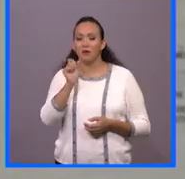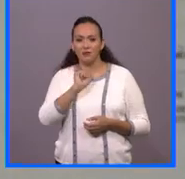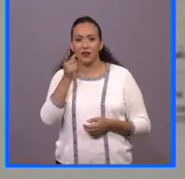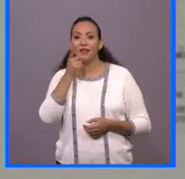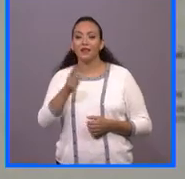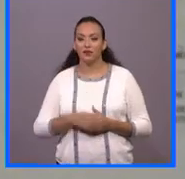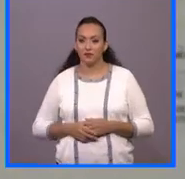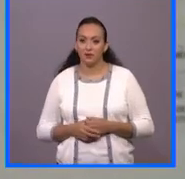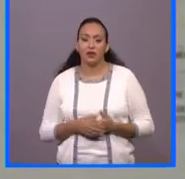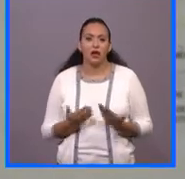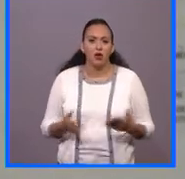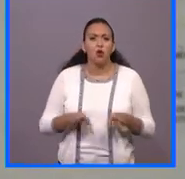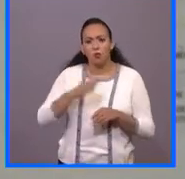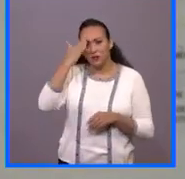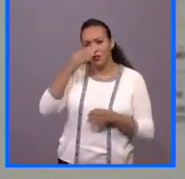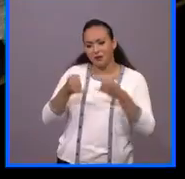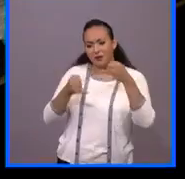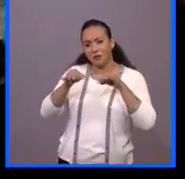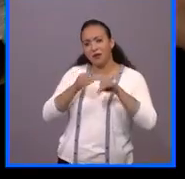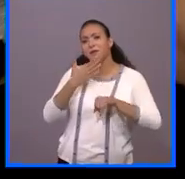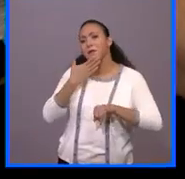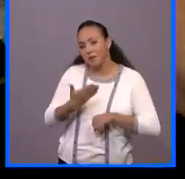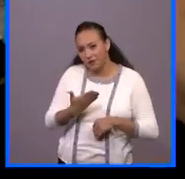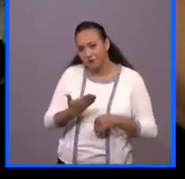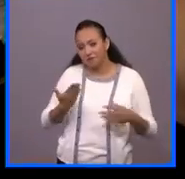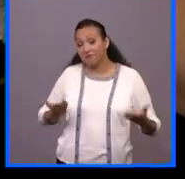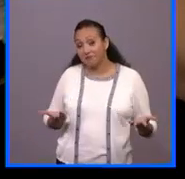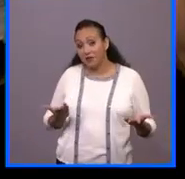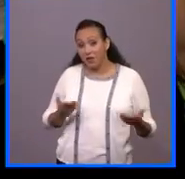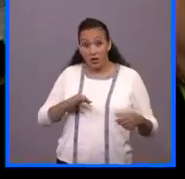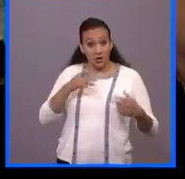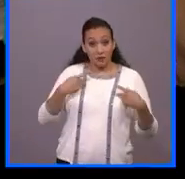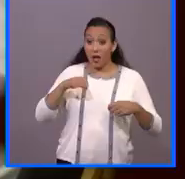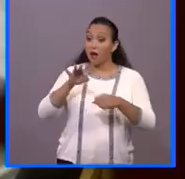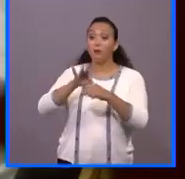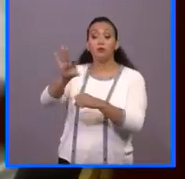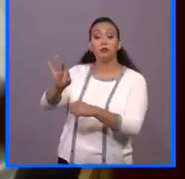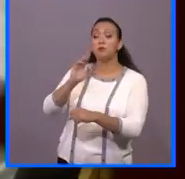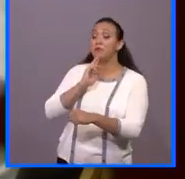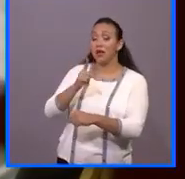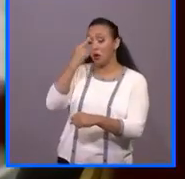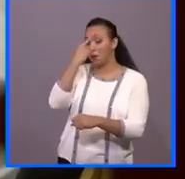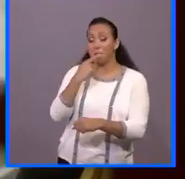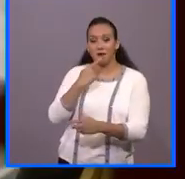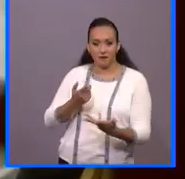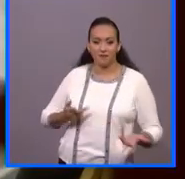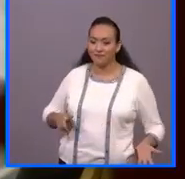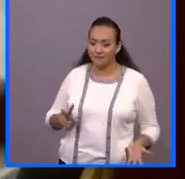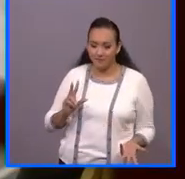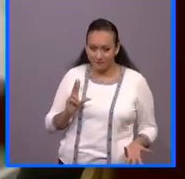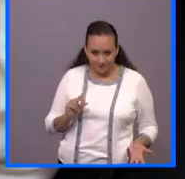que la legitimidad de quienes imparten justicia no solo depende de su elección por la ciudadanía, y subrayó que los retos que enfrentaba